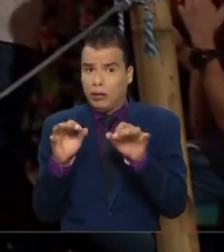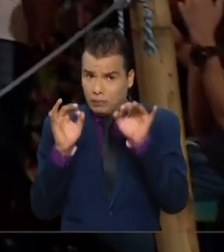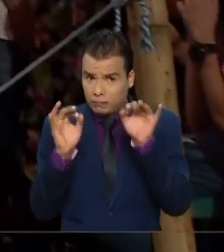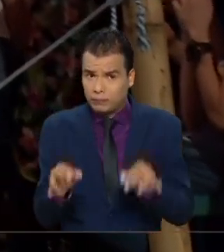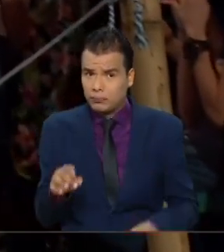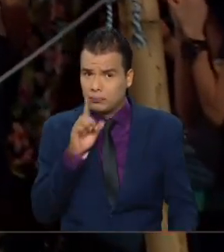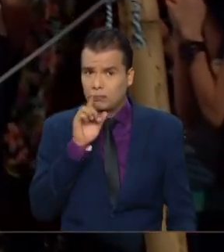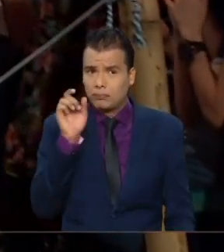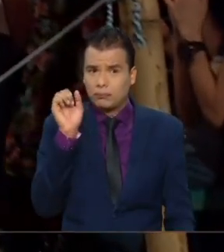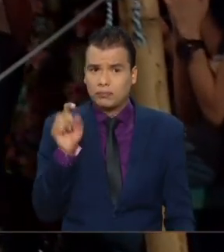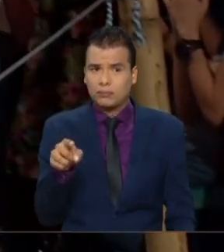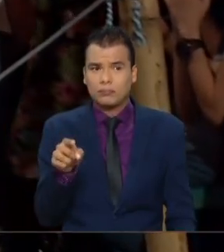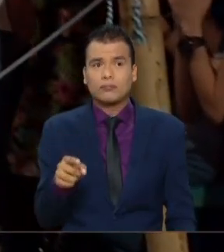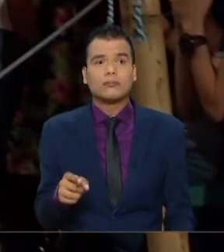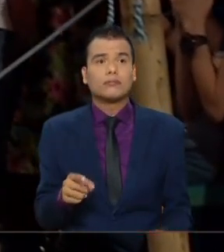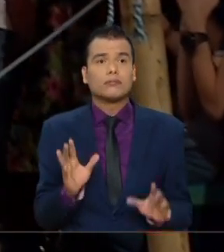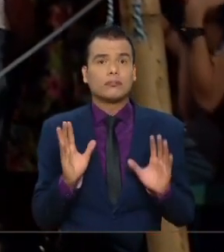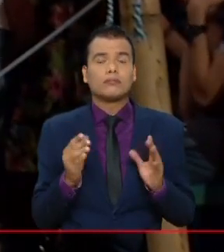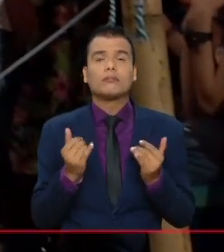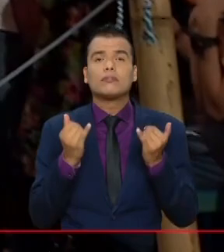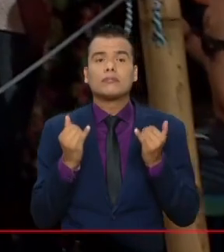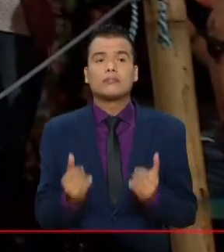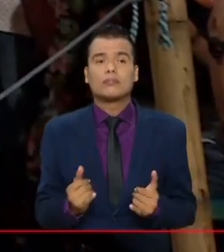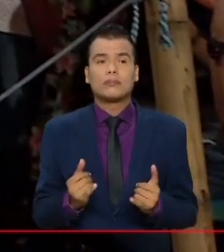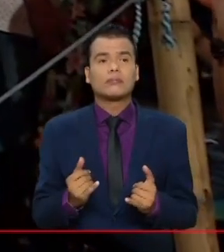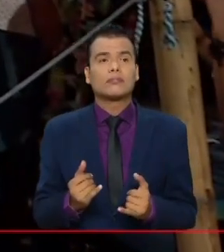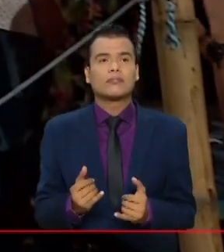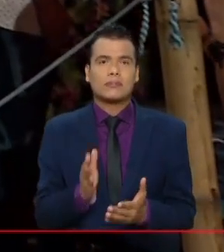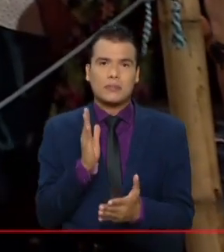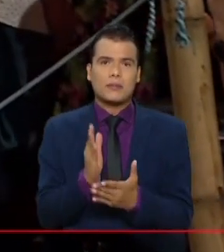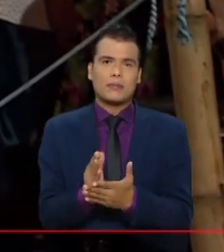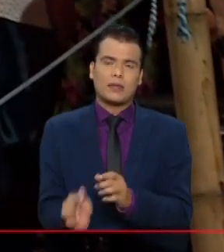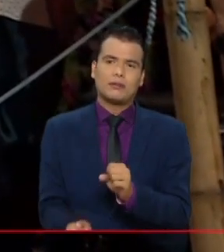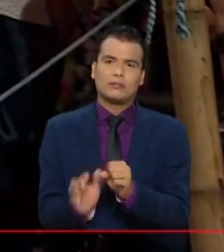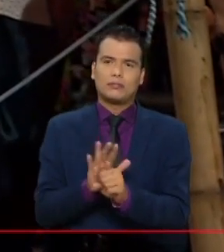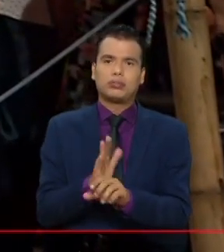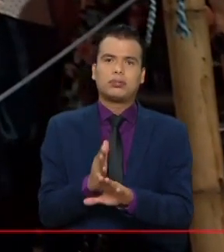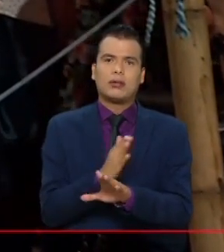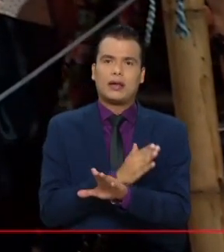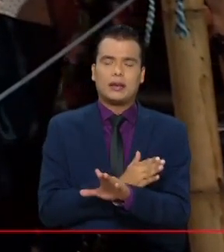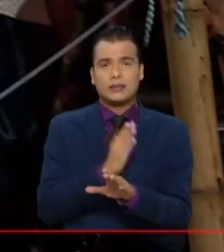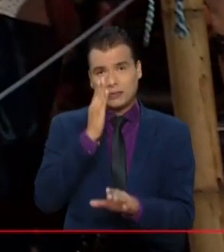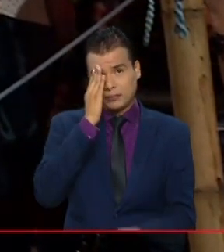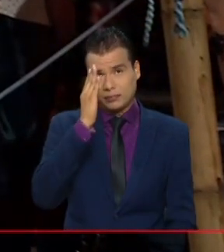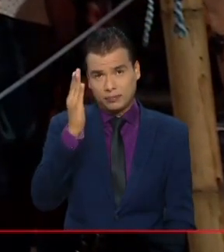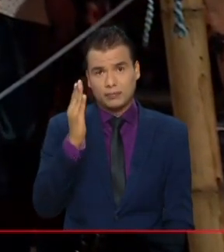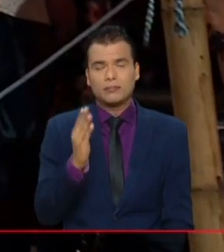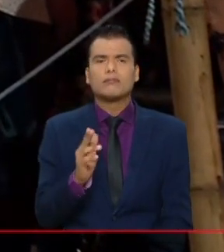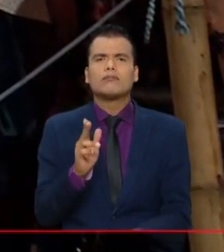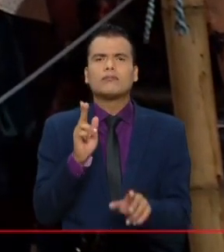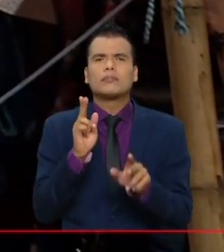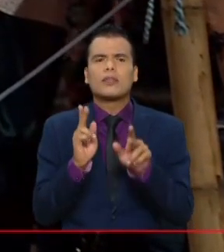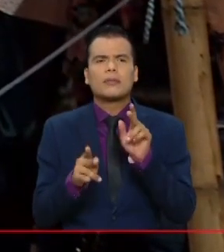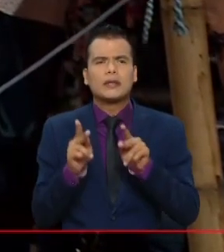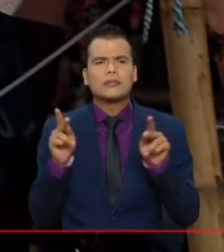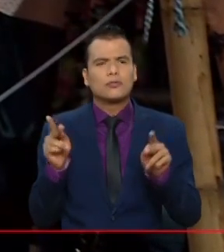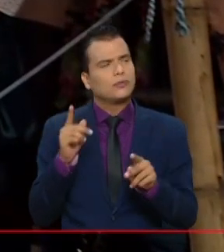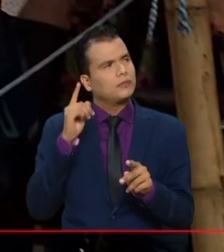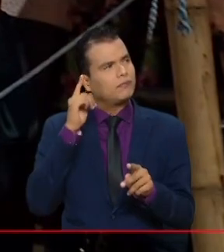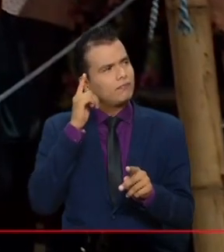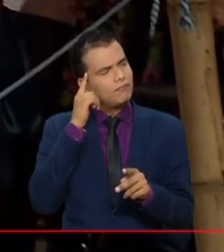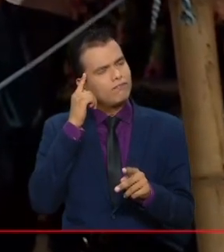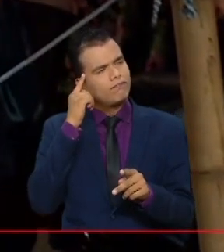ceremonias? Creo que venimos de un tiempo de pandemia donde la gente tuvo algo de